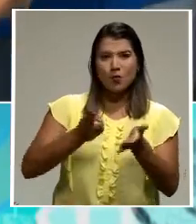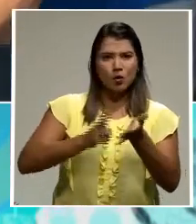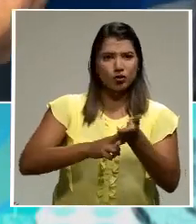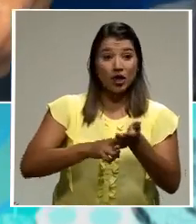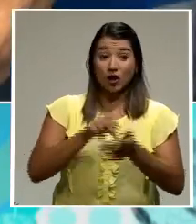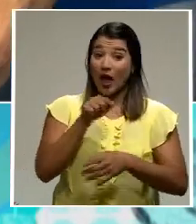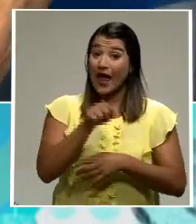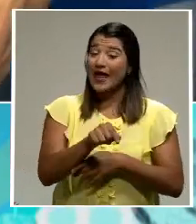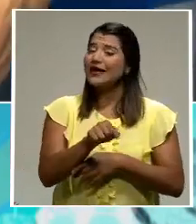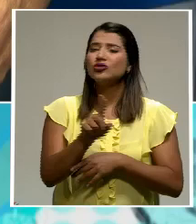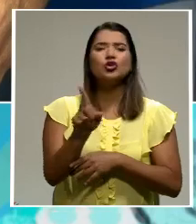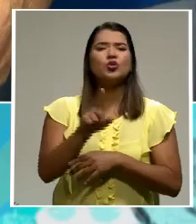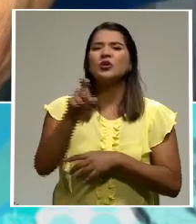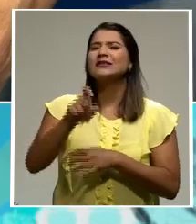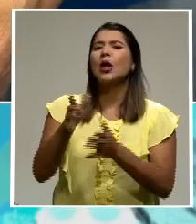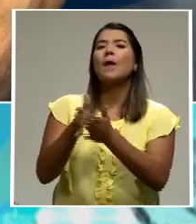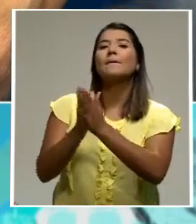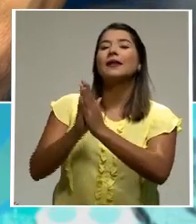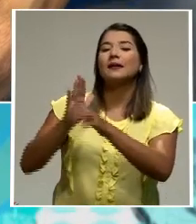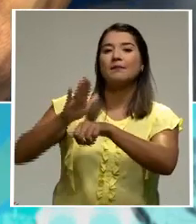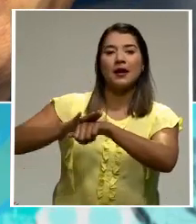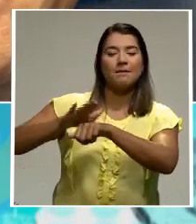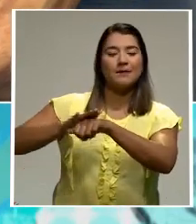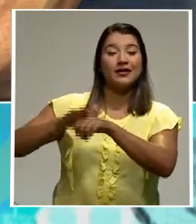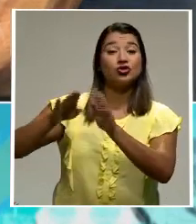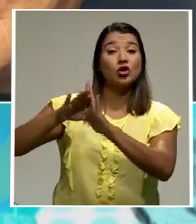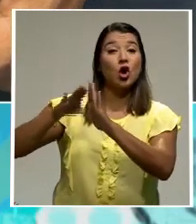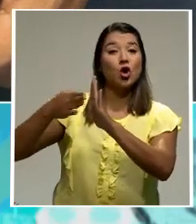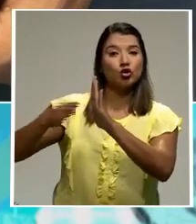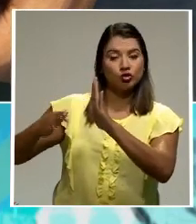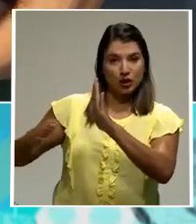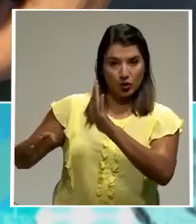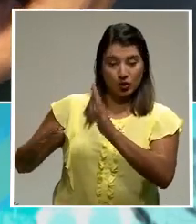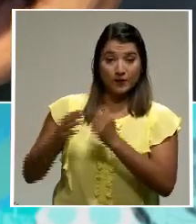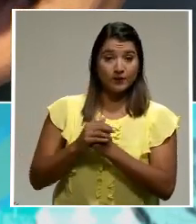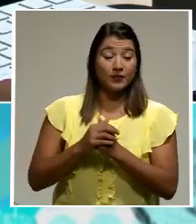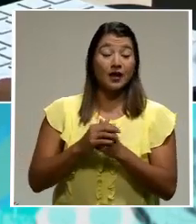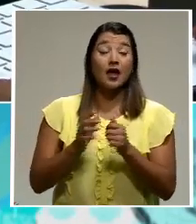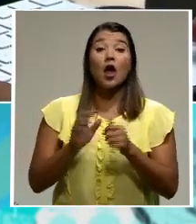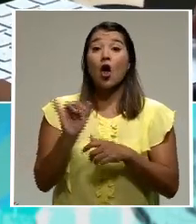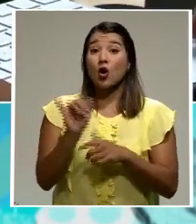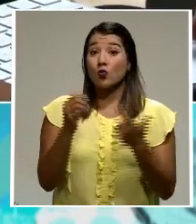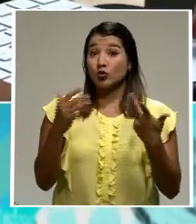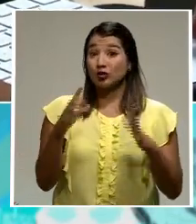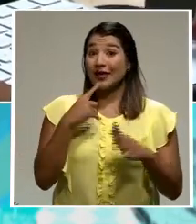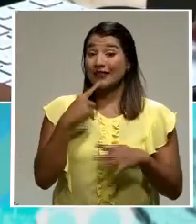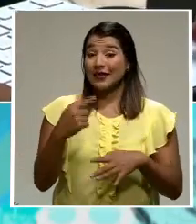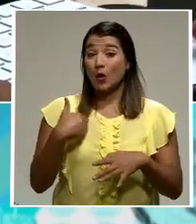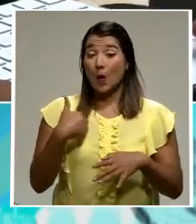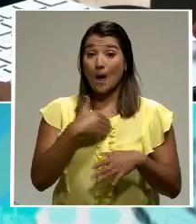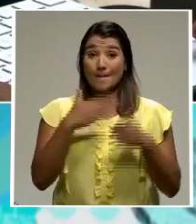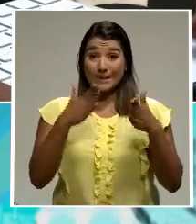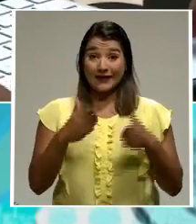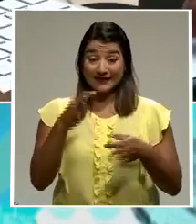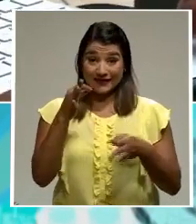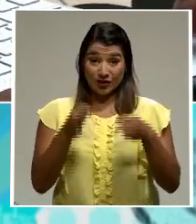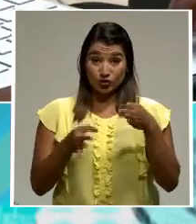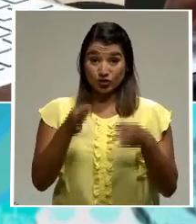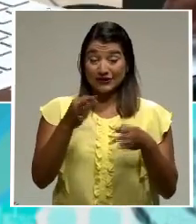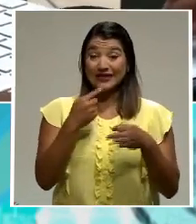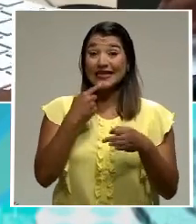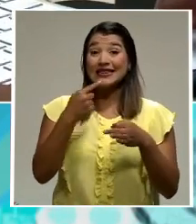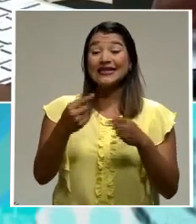consulta ante la Contraloría General de la República. Así es, como ella lo señaló esta tarde, se indicó que en el